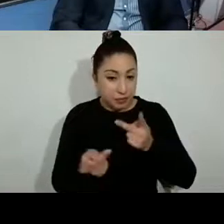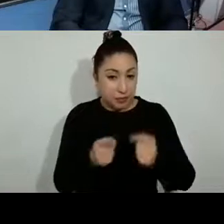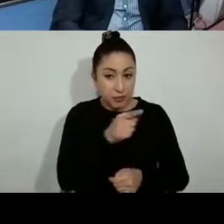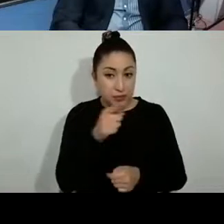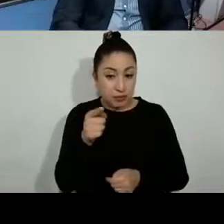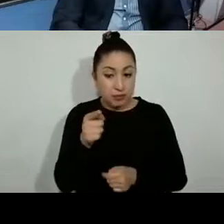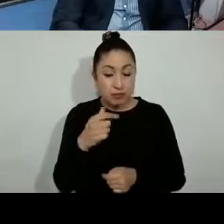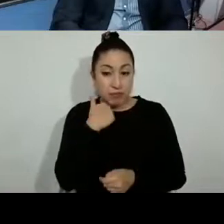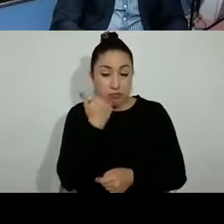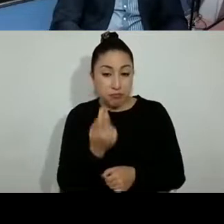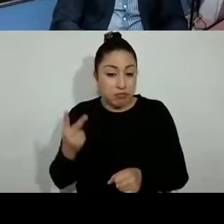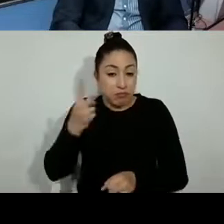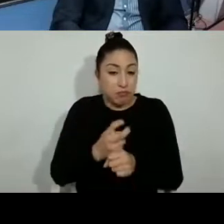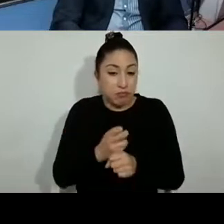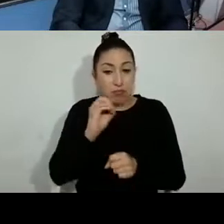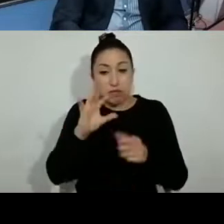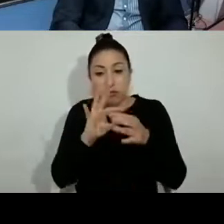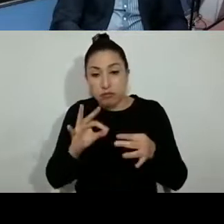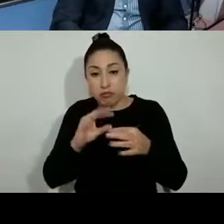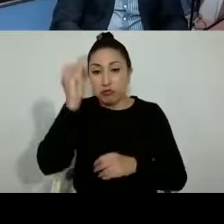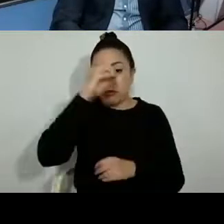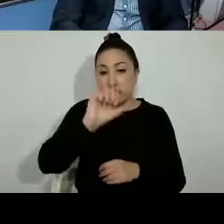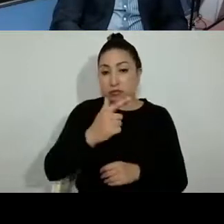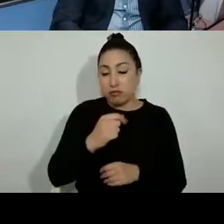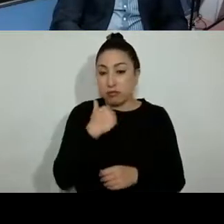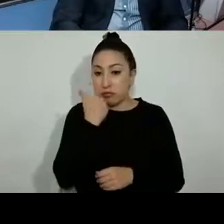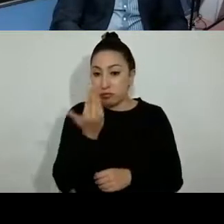realizar alguna intervención, algún comentario antes de concluir.